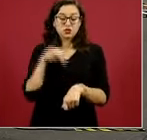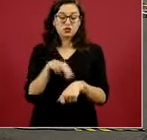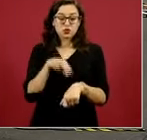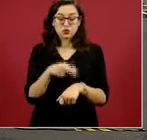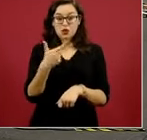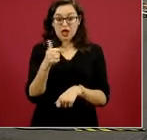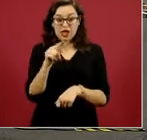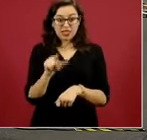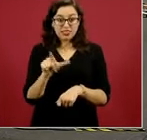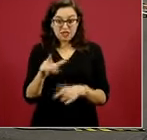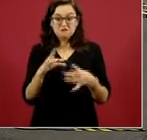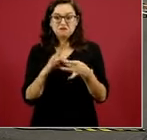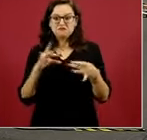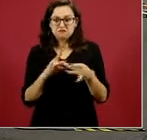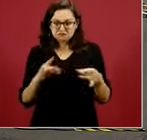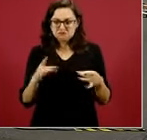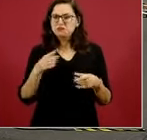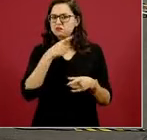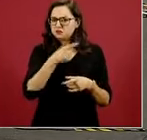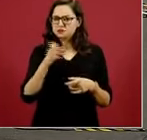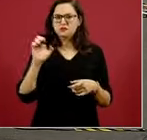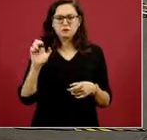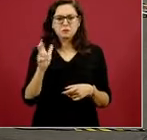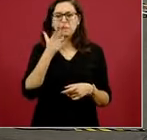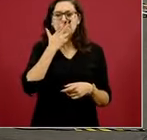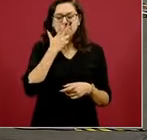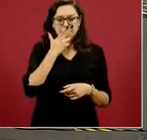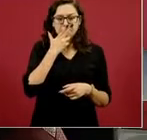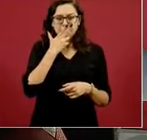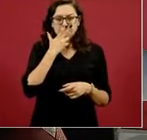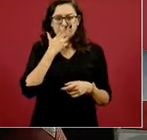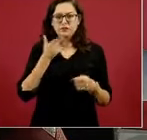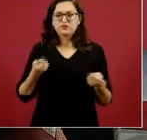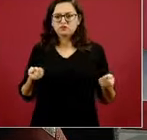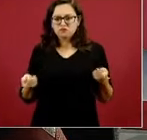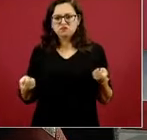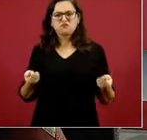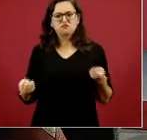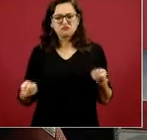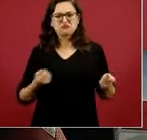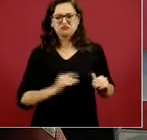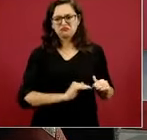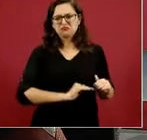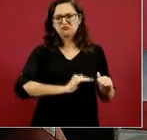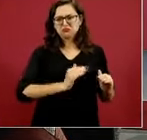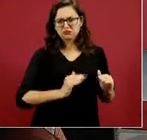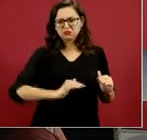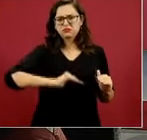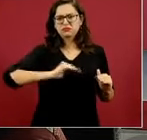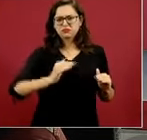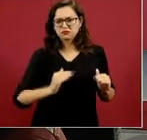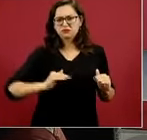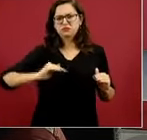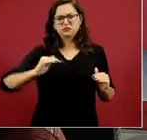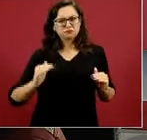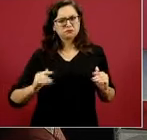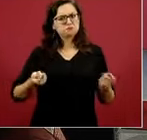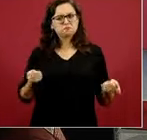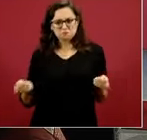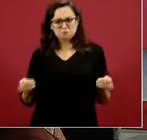que después de una curva que había estado en este más aplanamiento durante varias semanas, en las